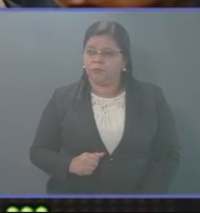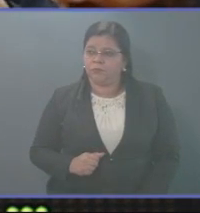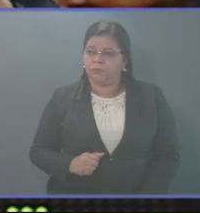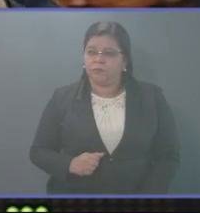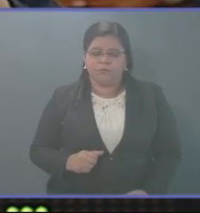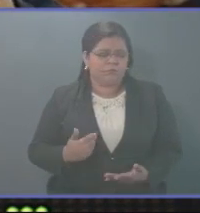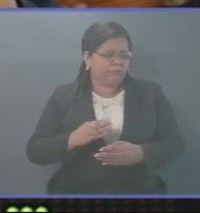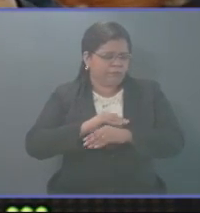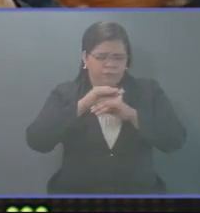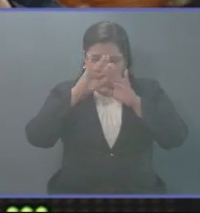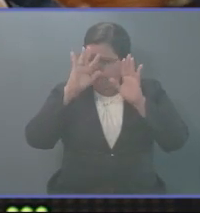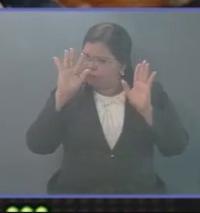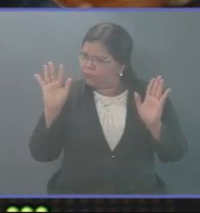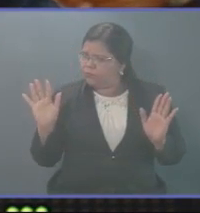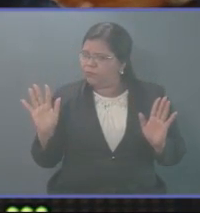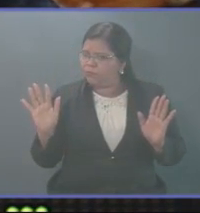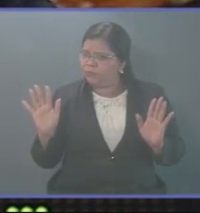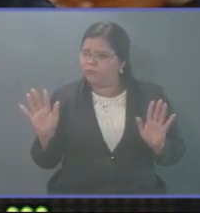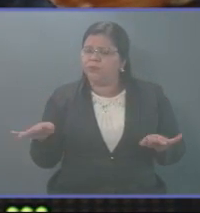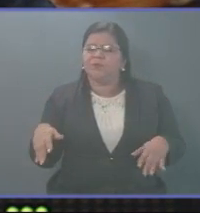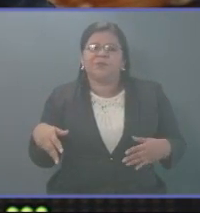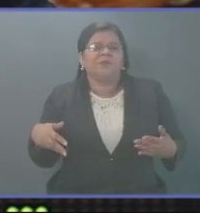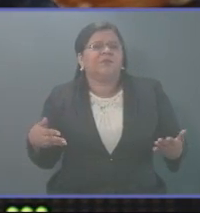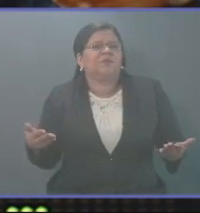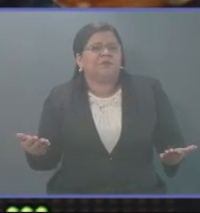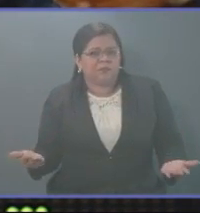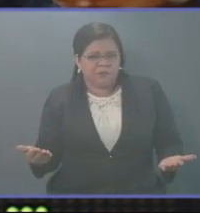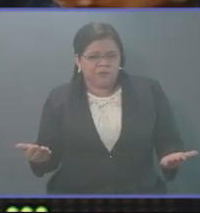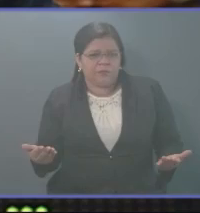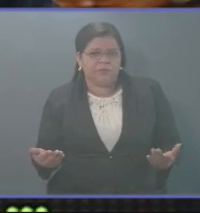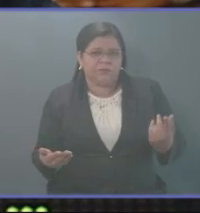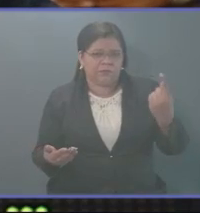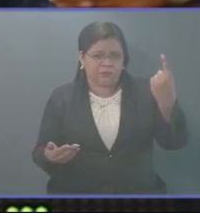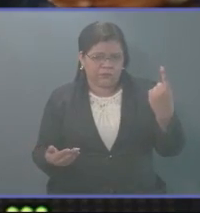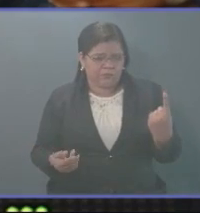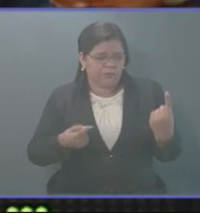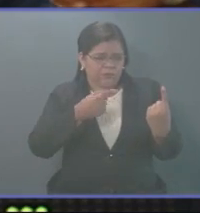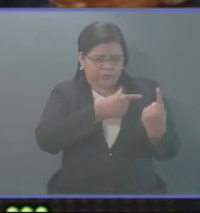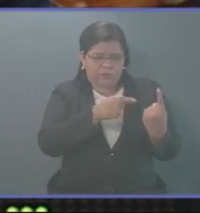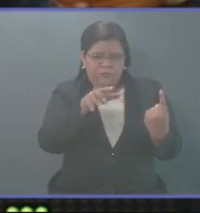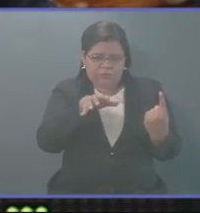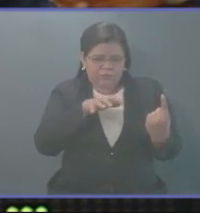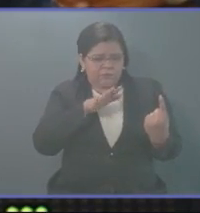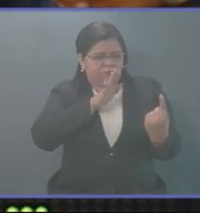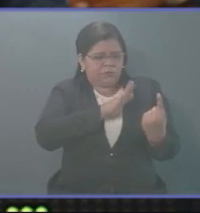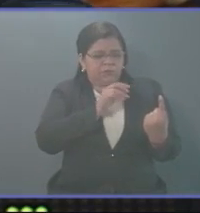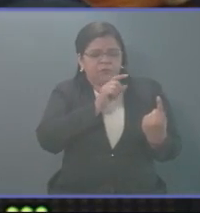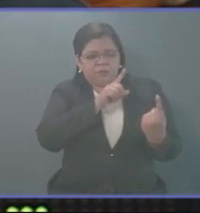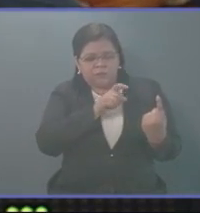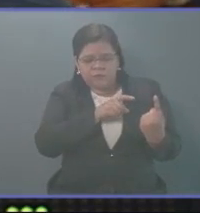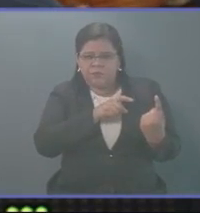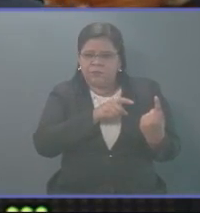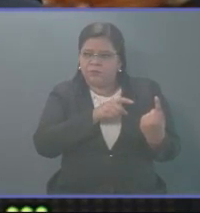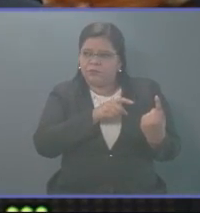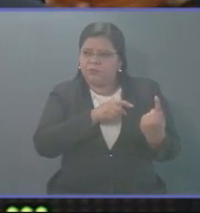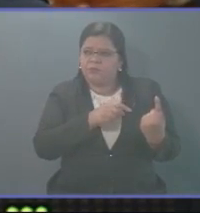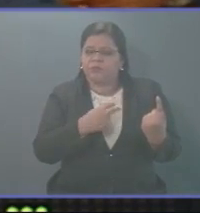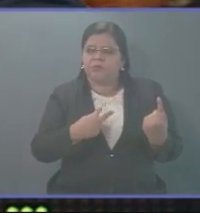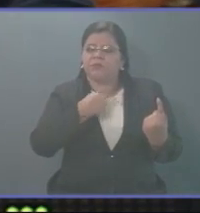es clarísimo. ¿Cómo puede alguien que está siendo interpelado contestar